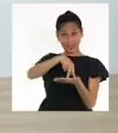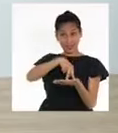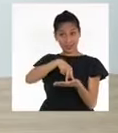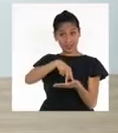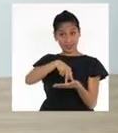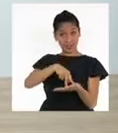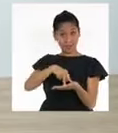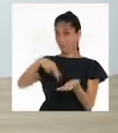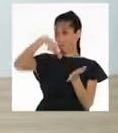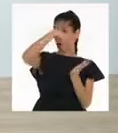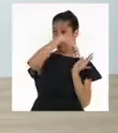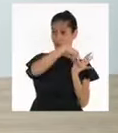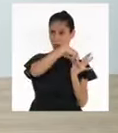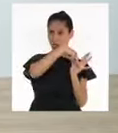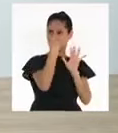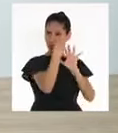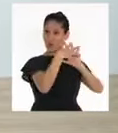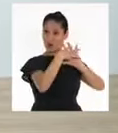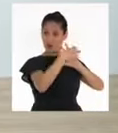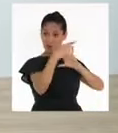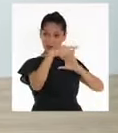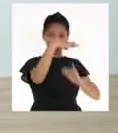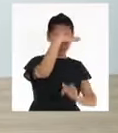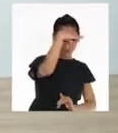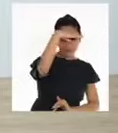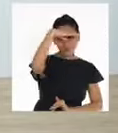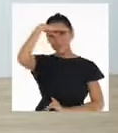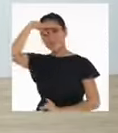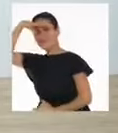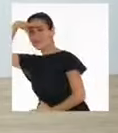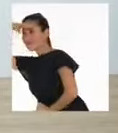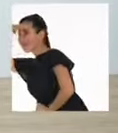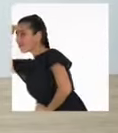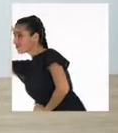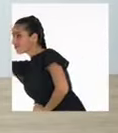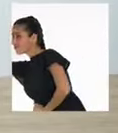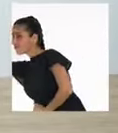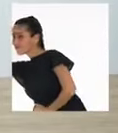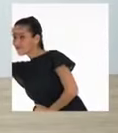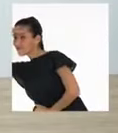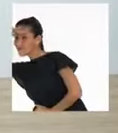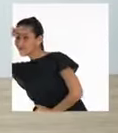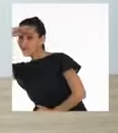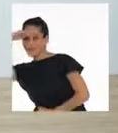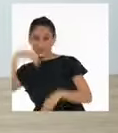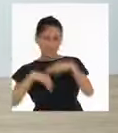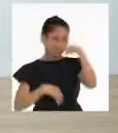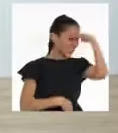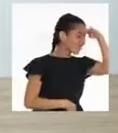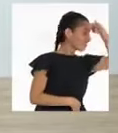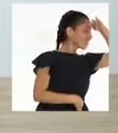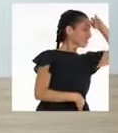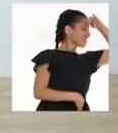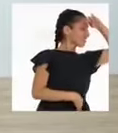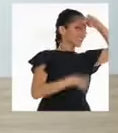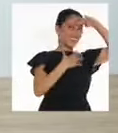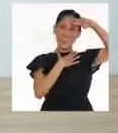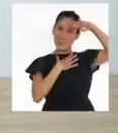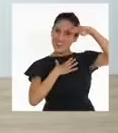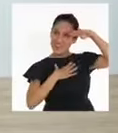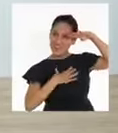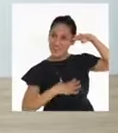Cuando voy hacia allá, voy a inhalar. Vengo para este lado. Exhalo. Y regreso al